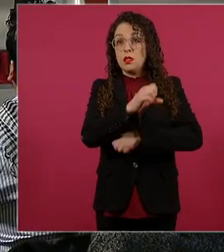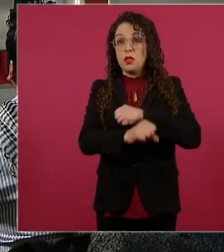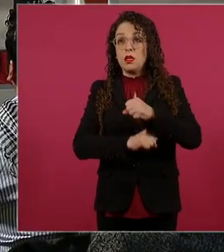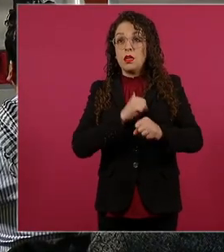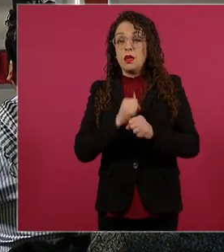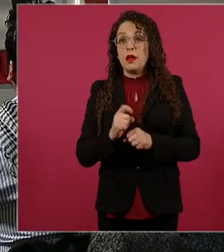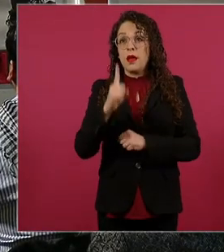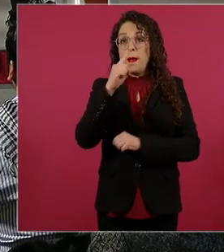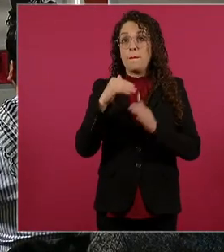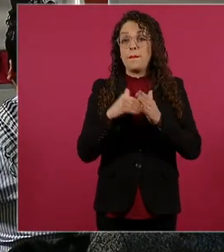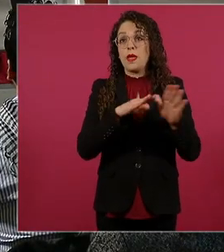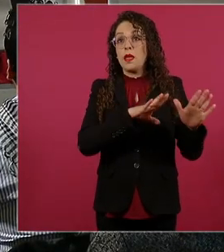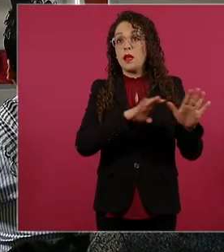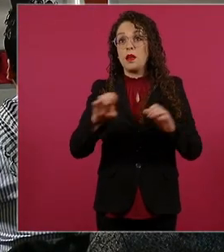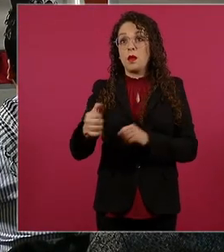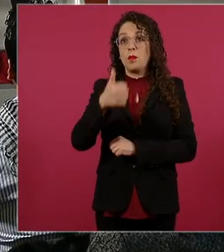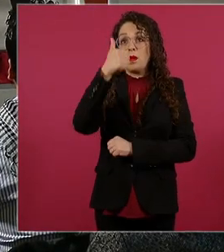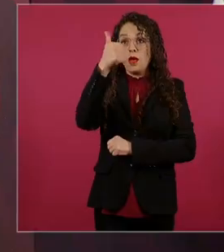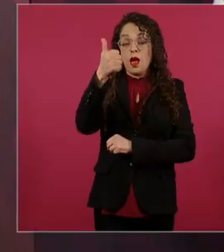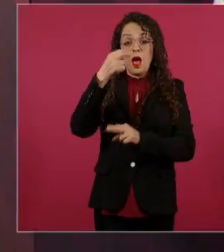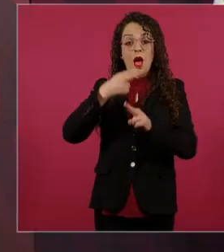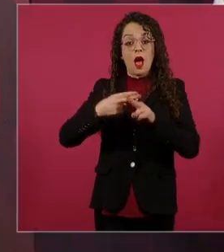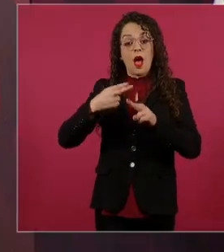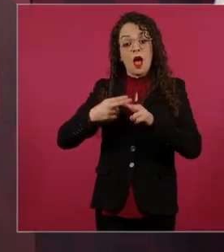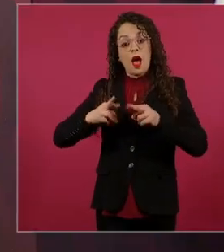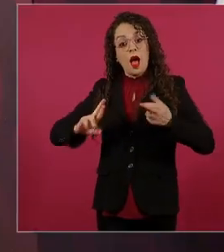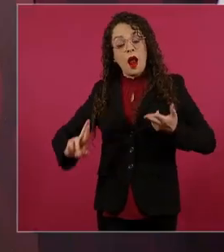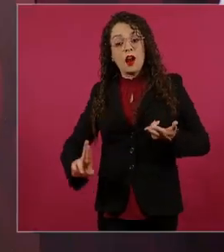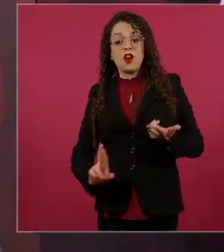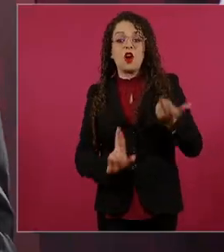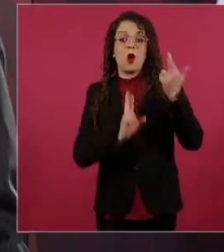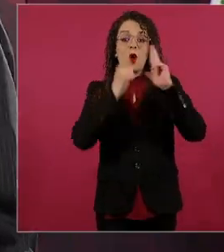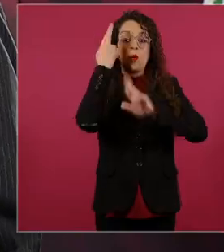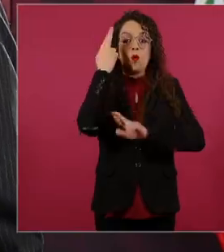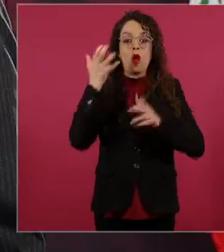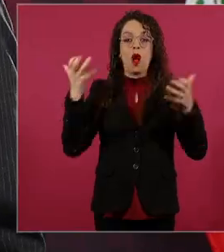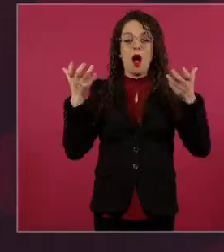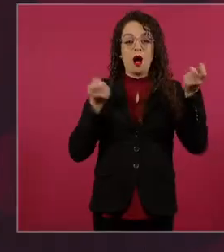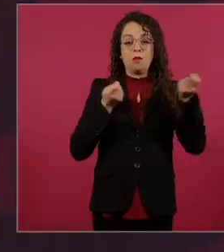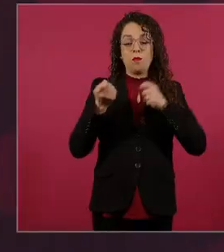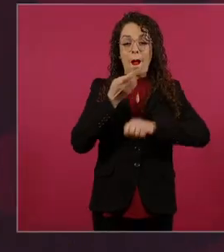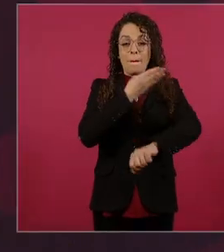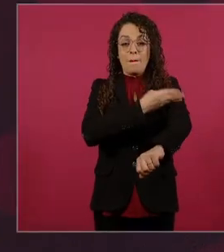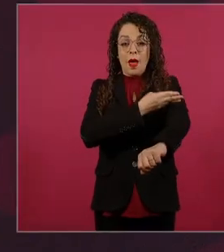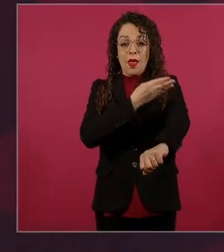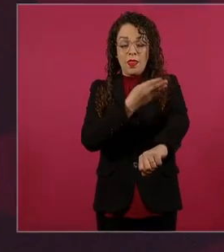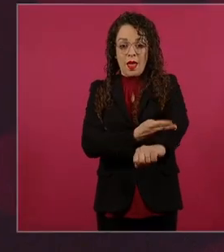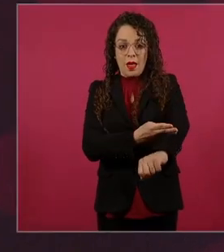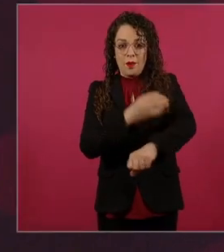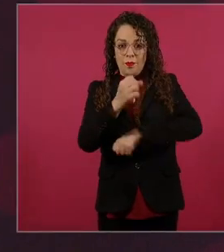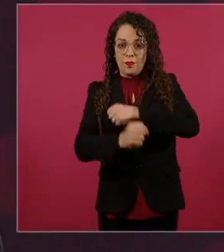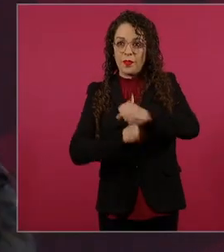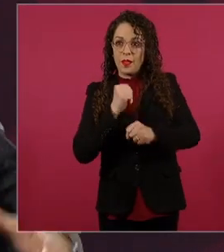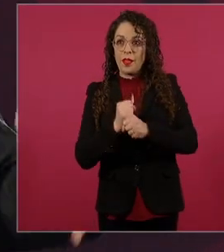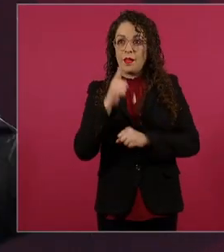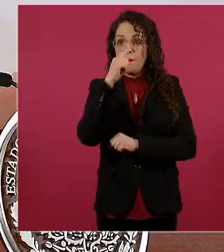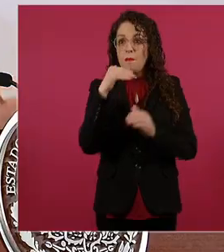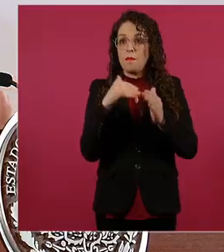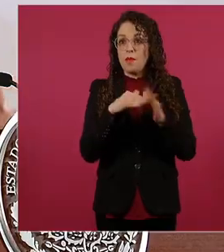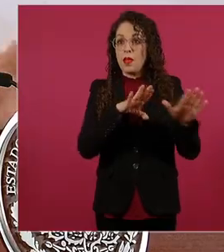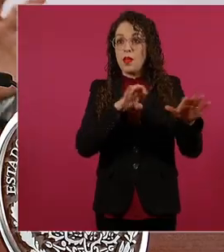1906 hasta que triunfa la revolución maderista 1911 salieron